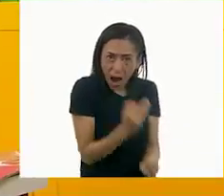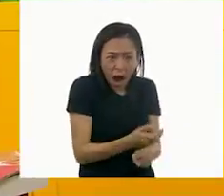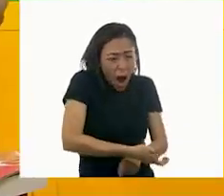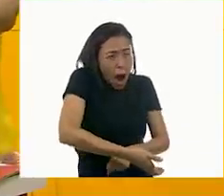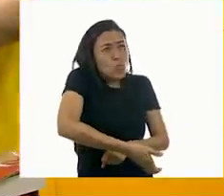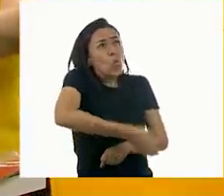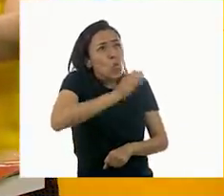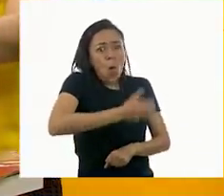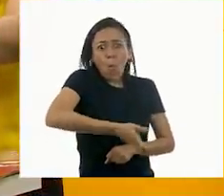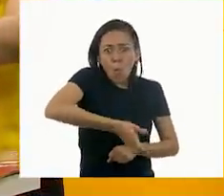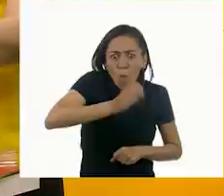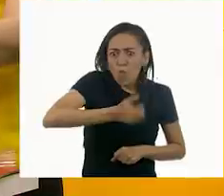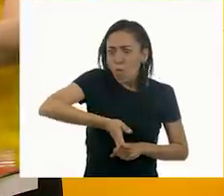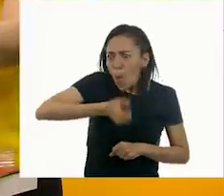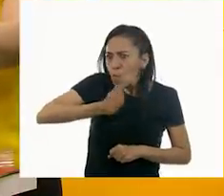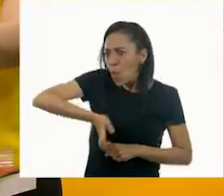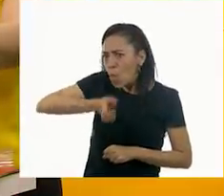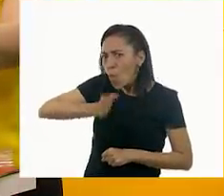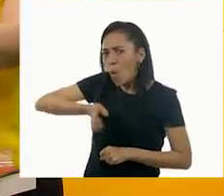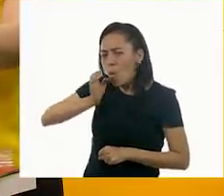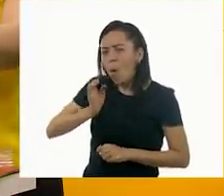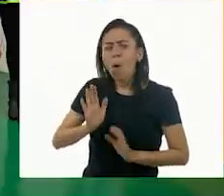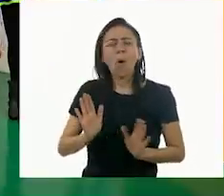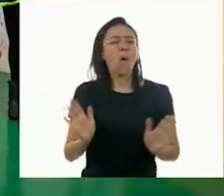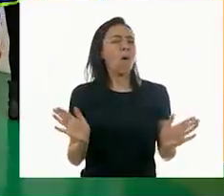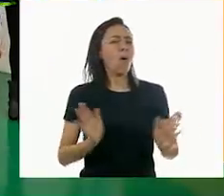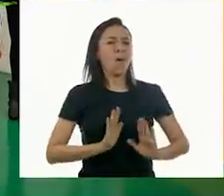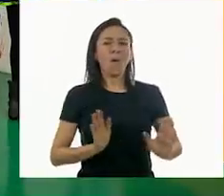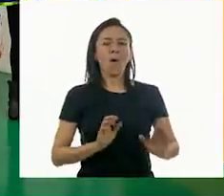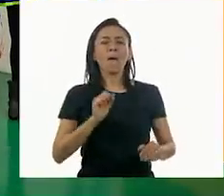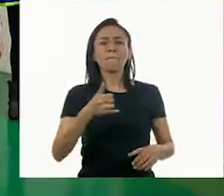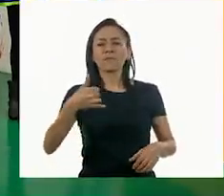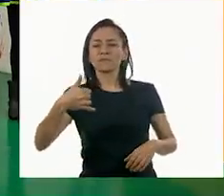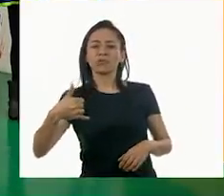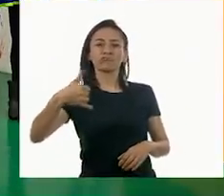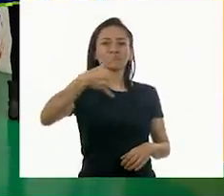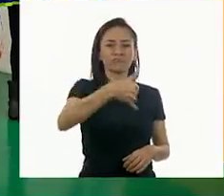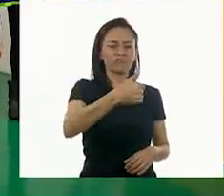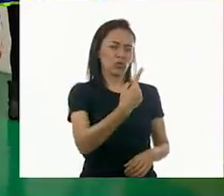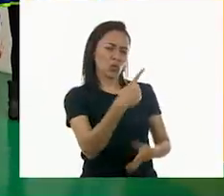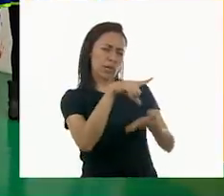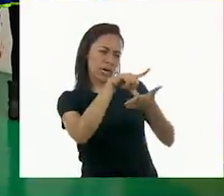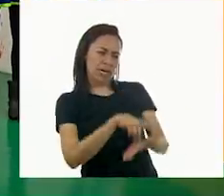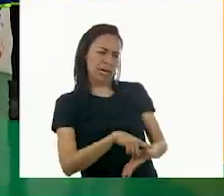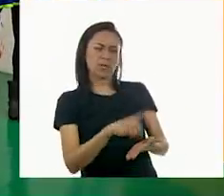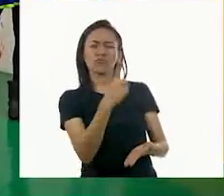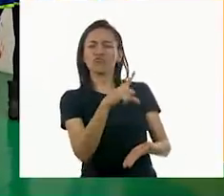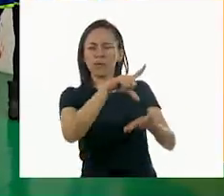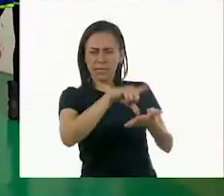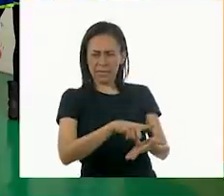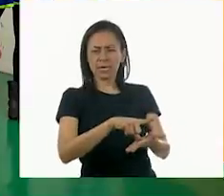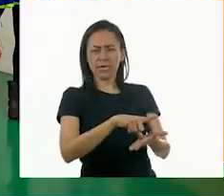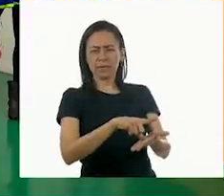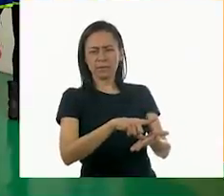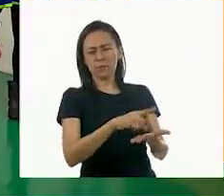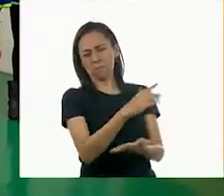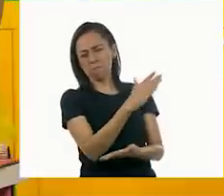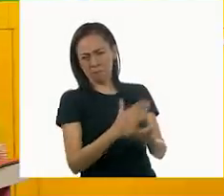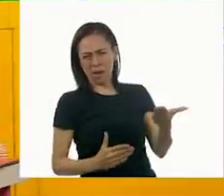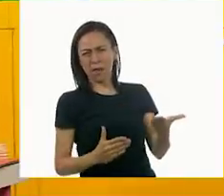Puedes tener una jarrita de litro o litro y medio llena y durante el